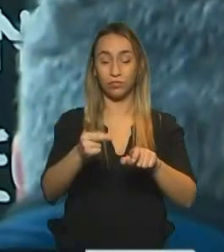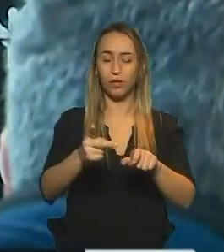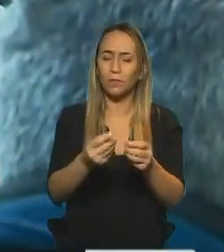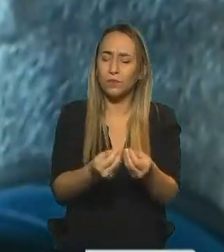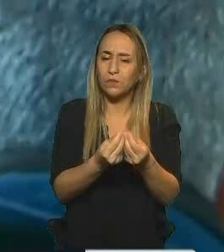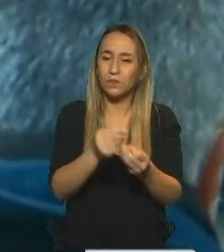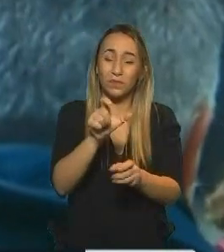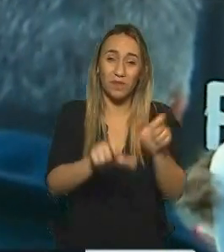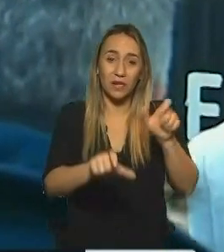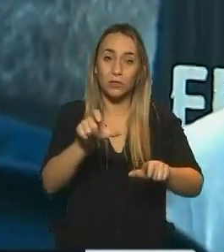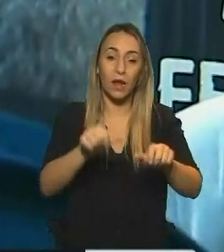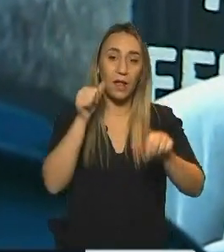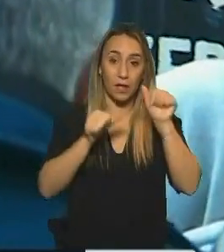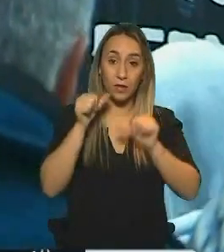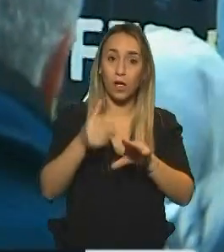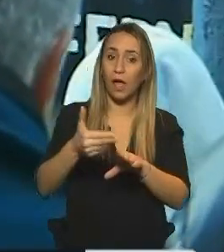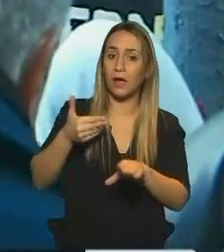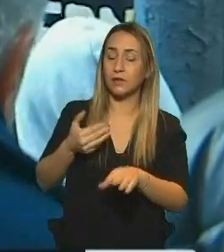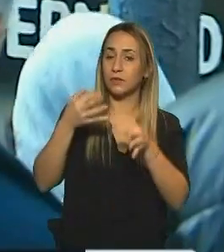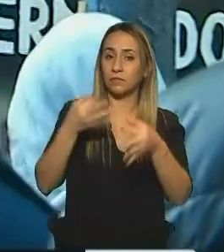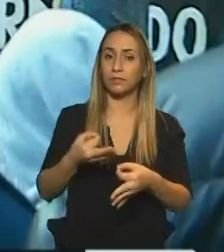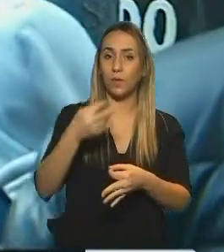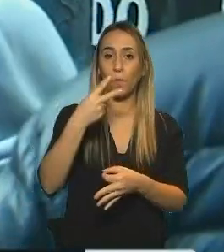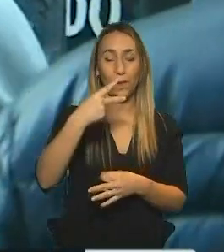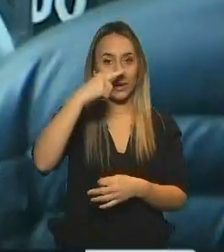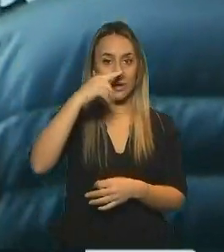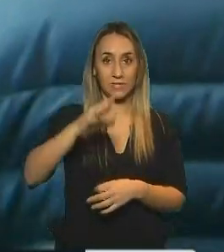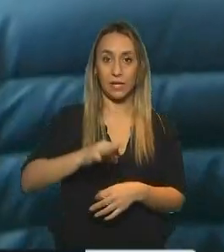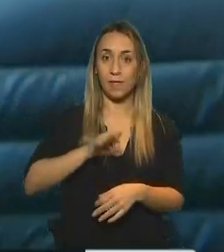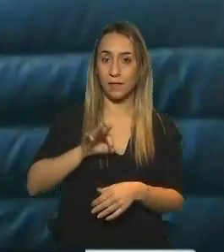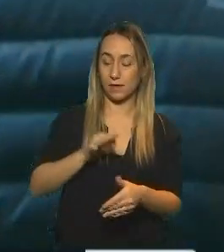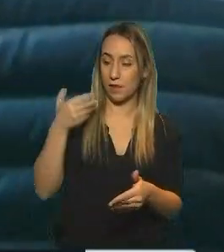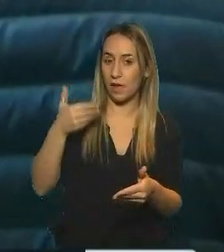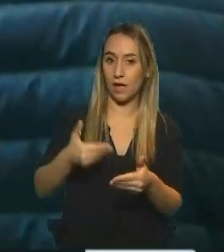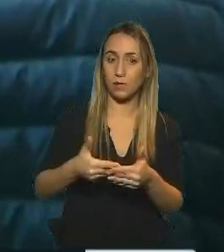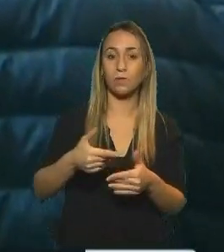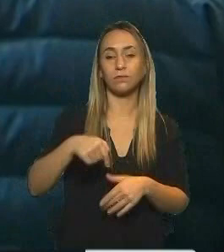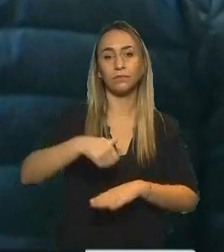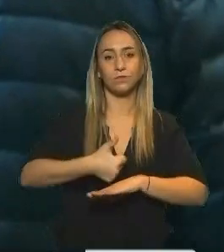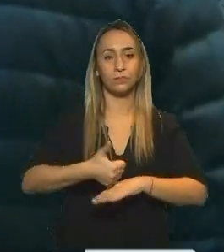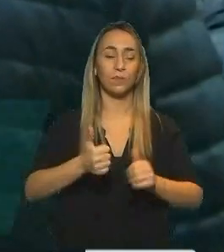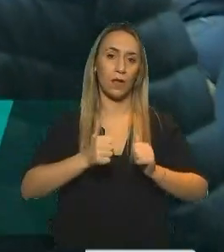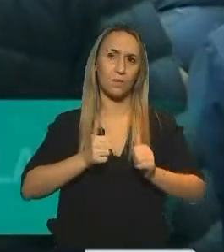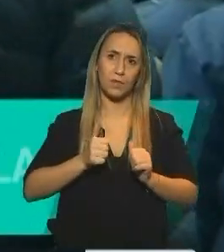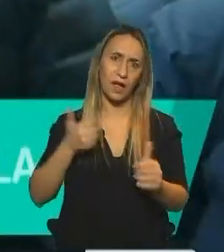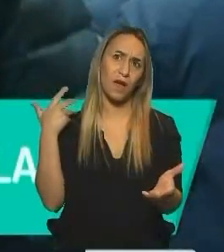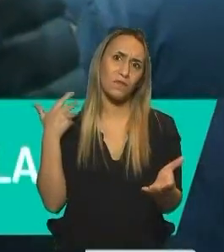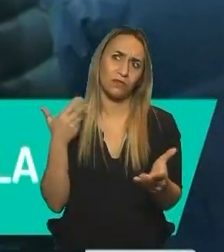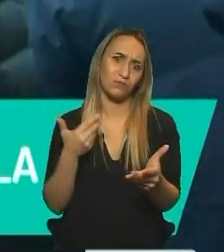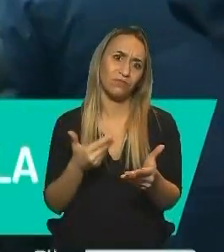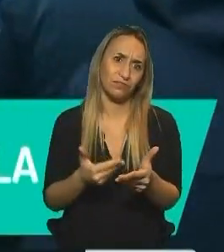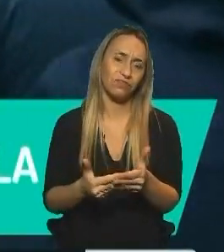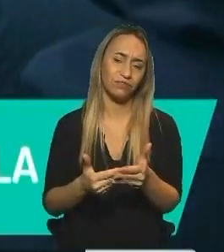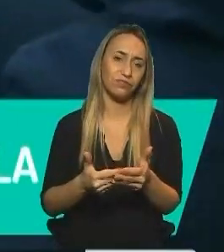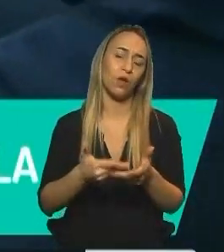heridos. Hace exactamente 27 años estamos esperando que se haga justicia. Hace unos